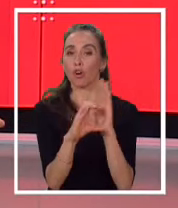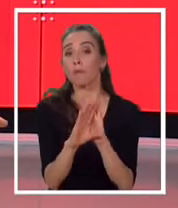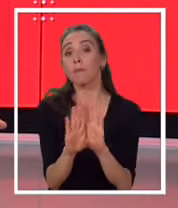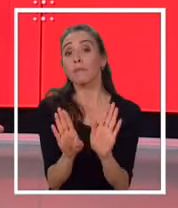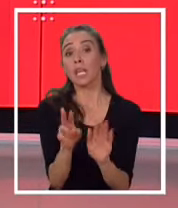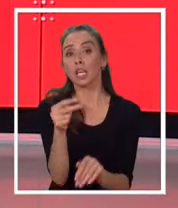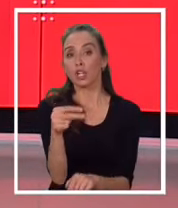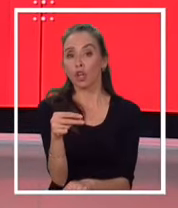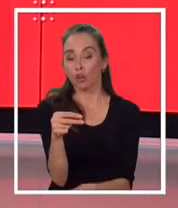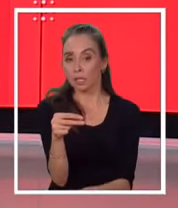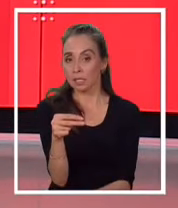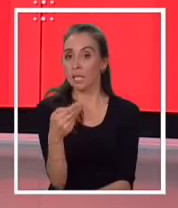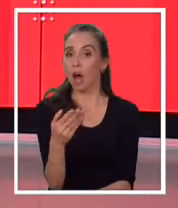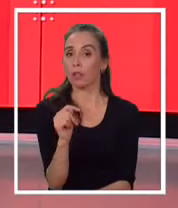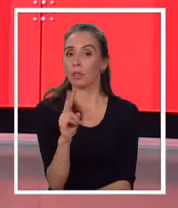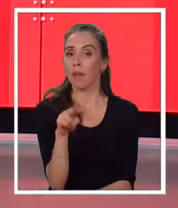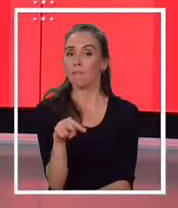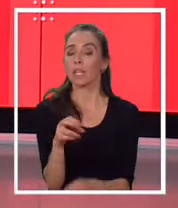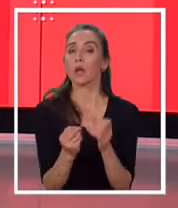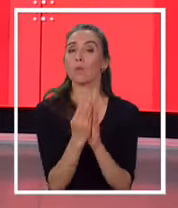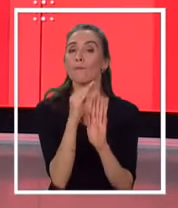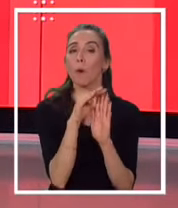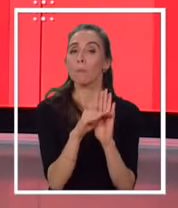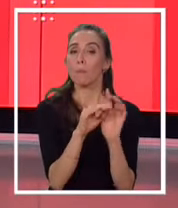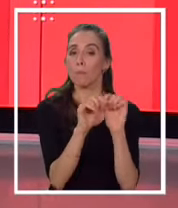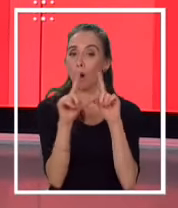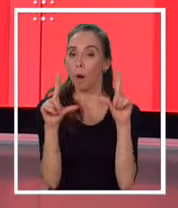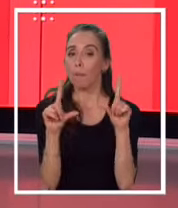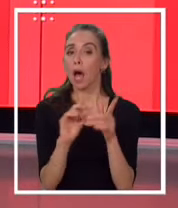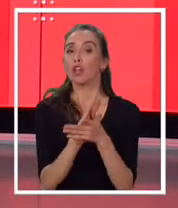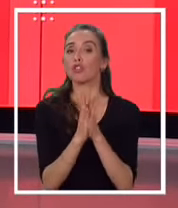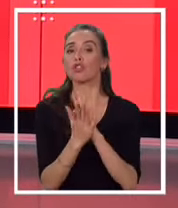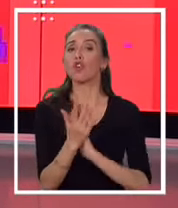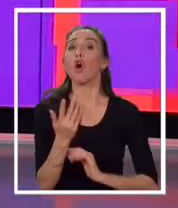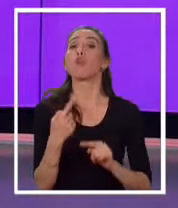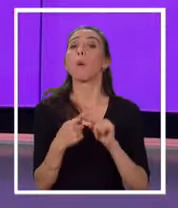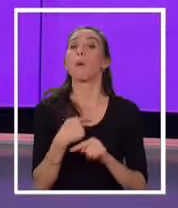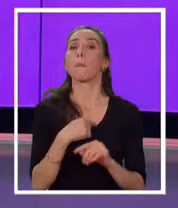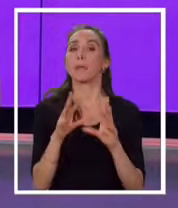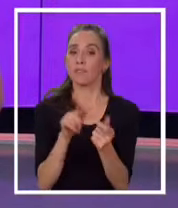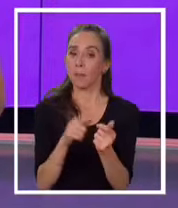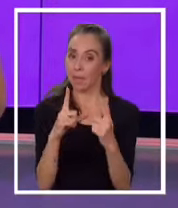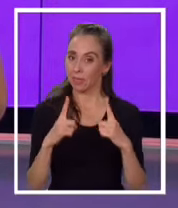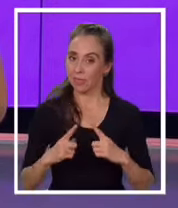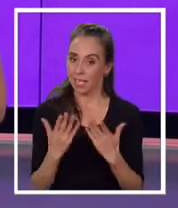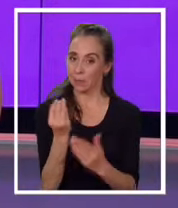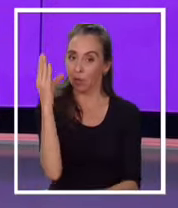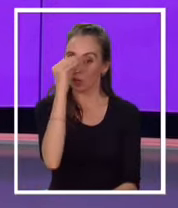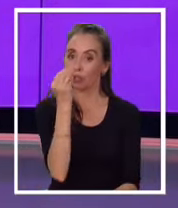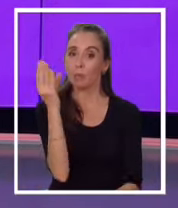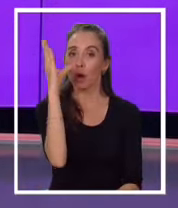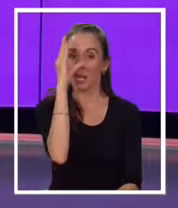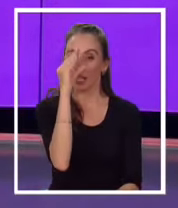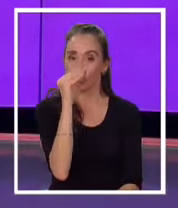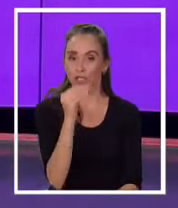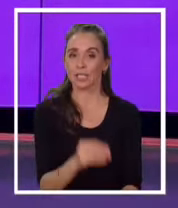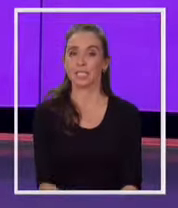Terminan aquí las noticias, pero ya viene en TVN un nuevo capítulo de Todo por mi familia. Que descansen. Buenas noches. Buenas noches.